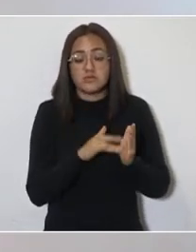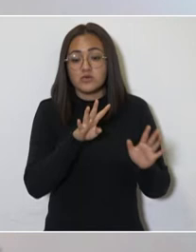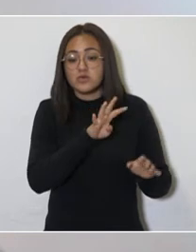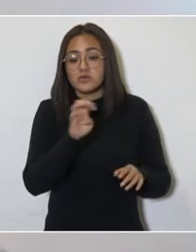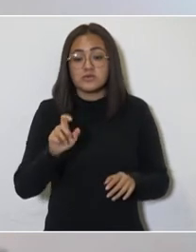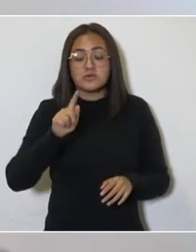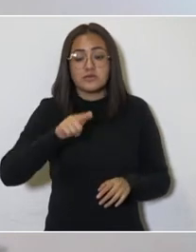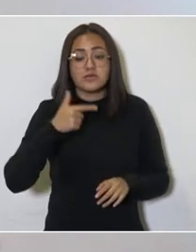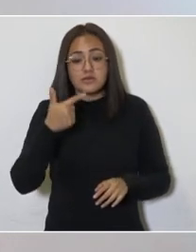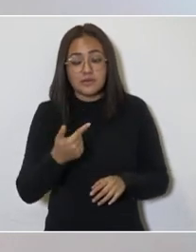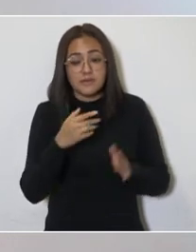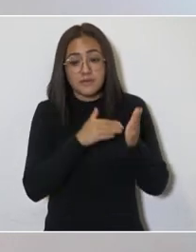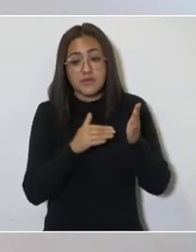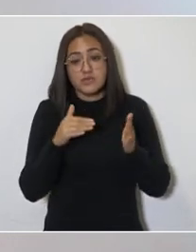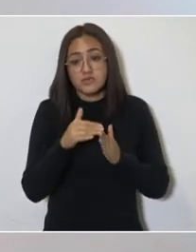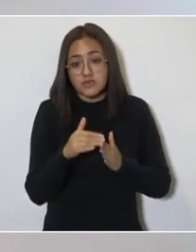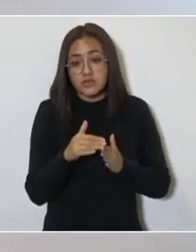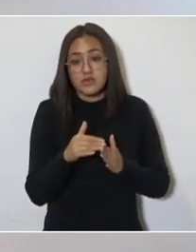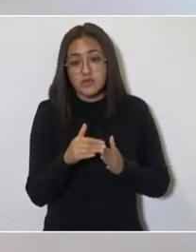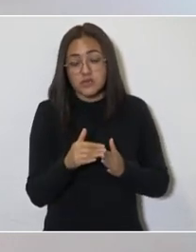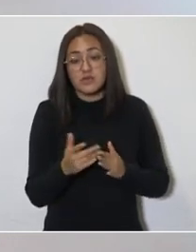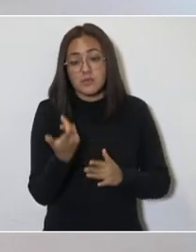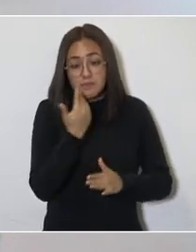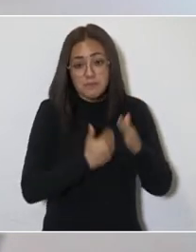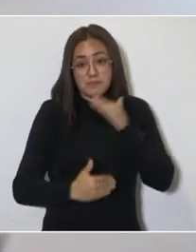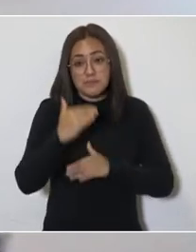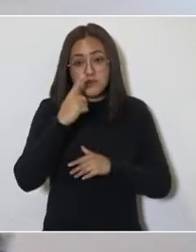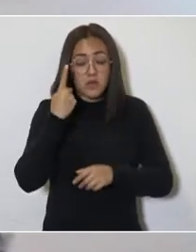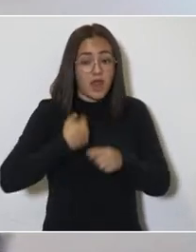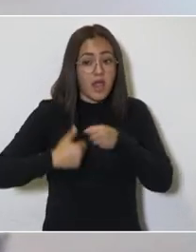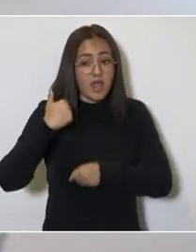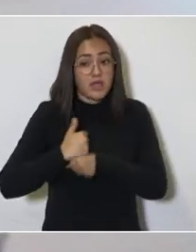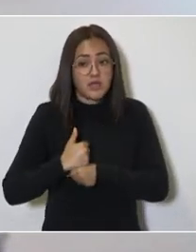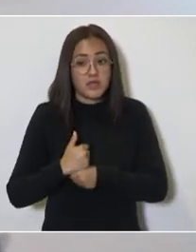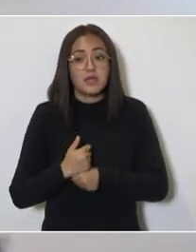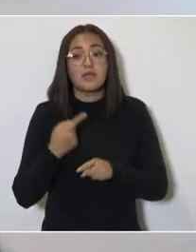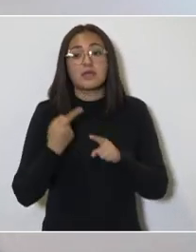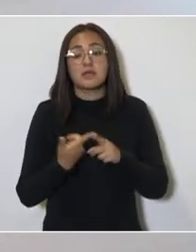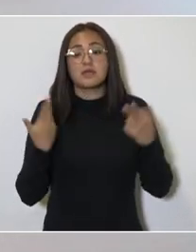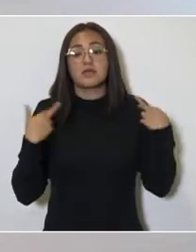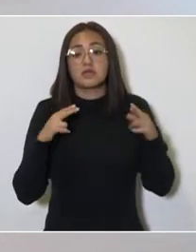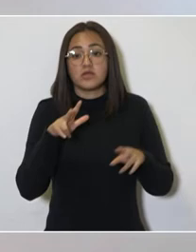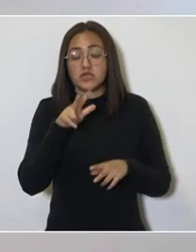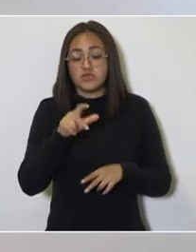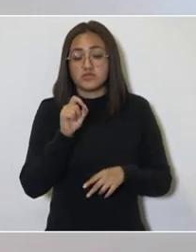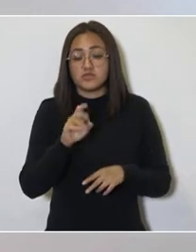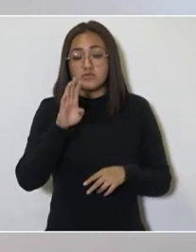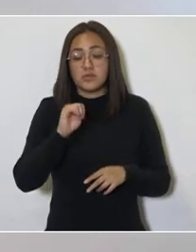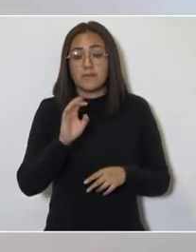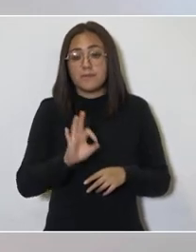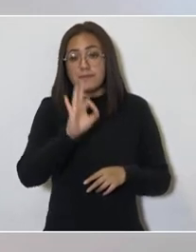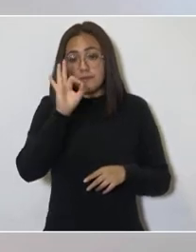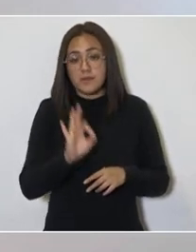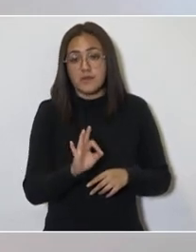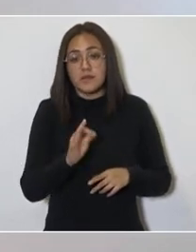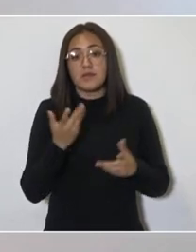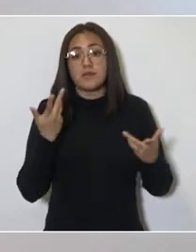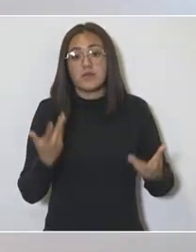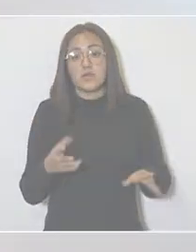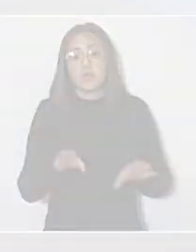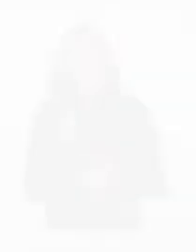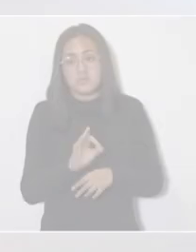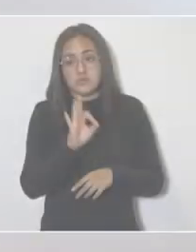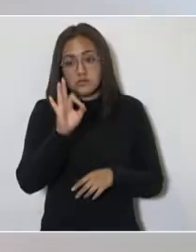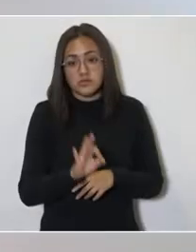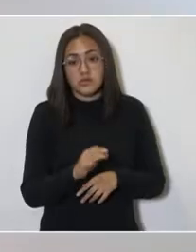8.477 millones superiores al año anterior, que representa un 18.9% en términos